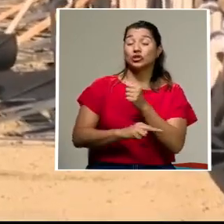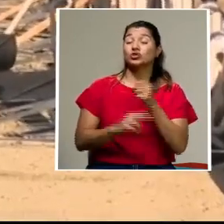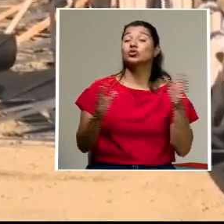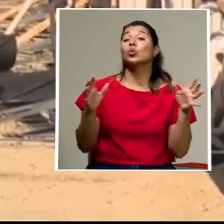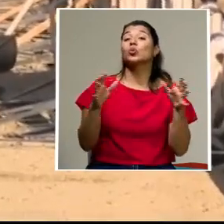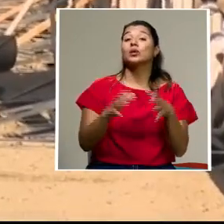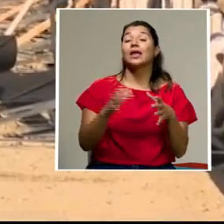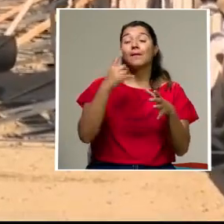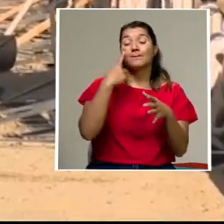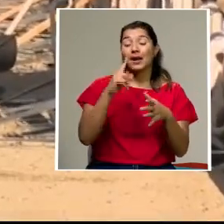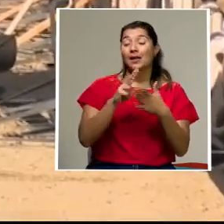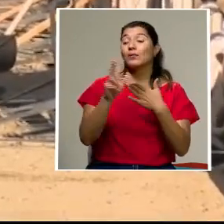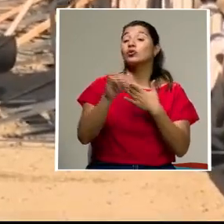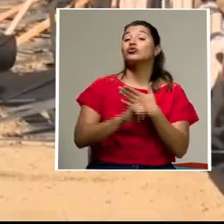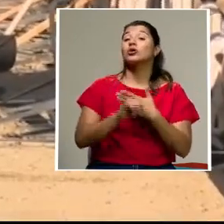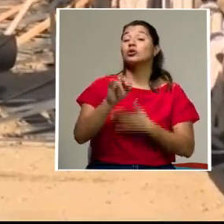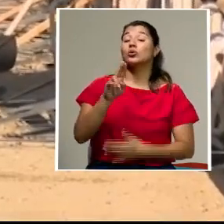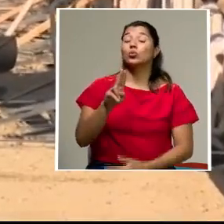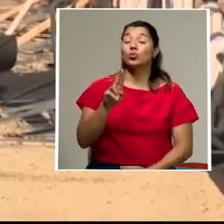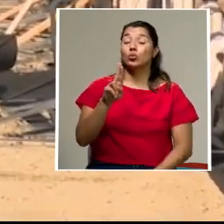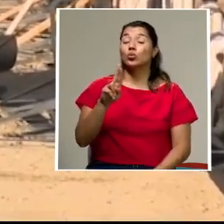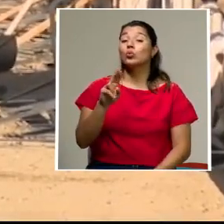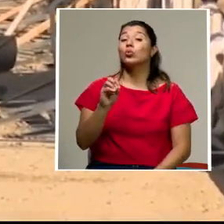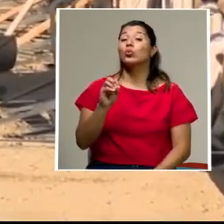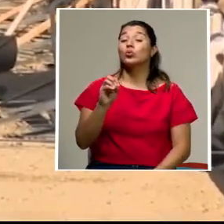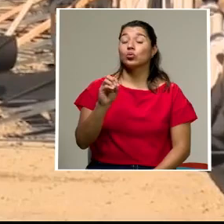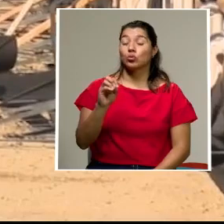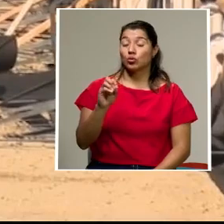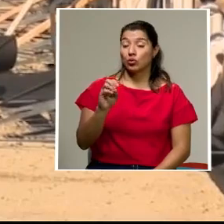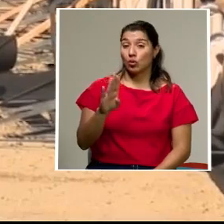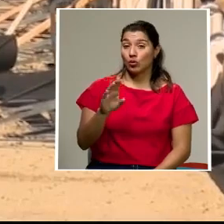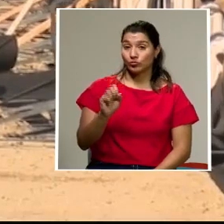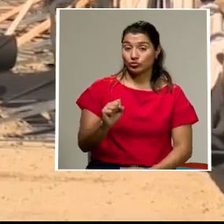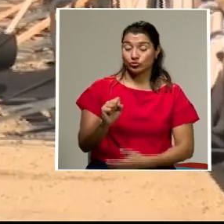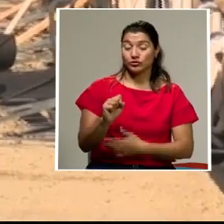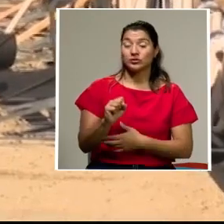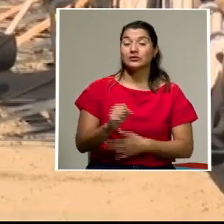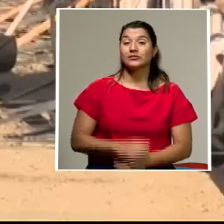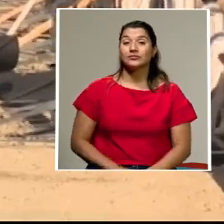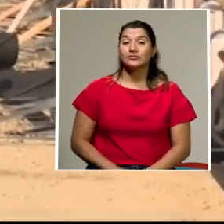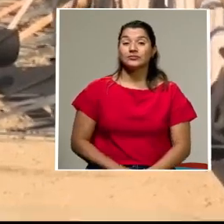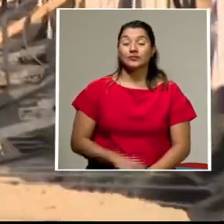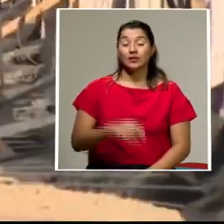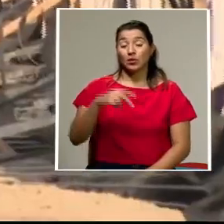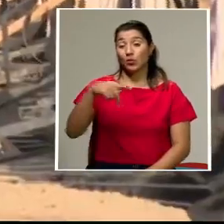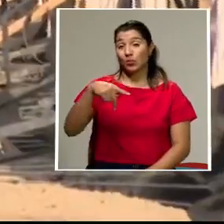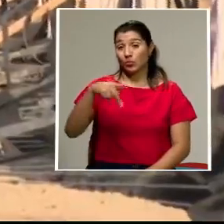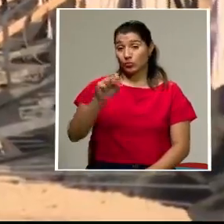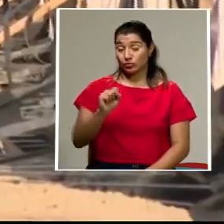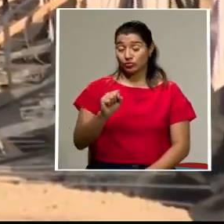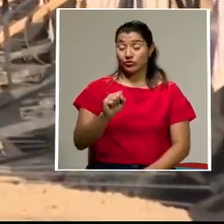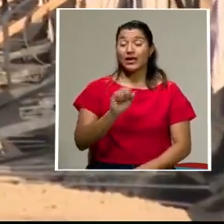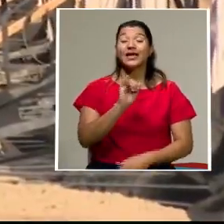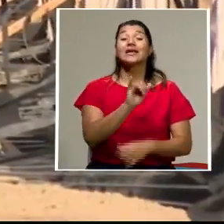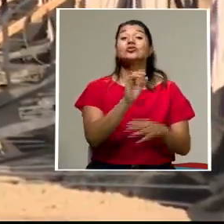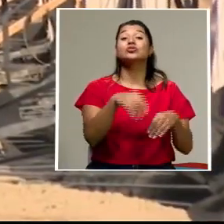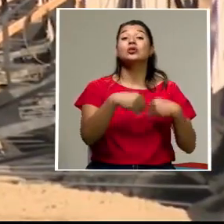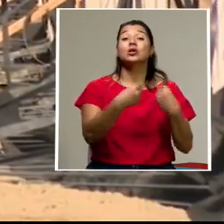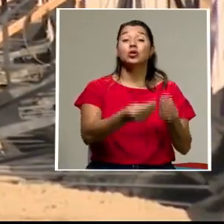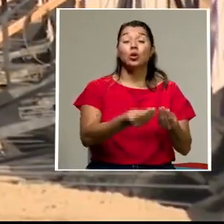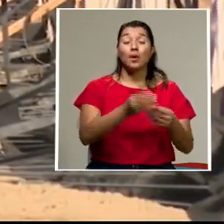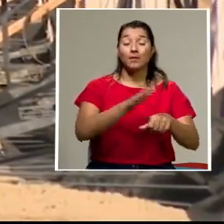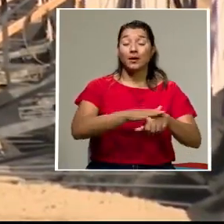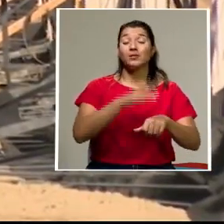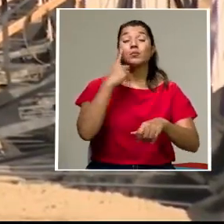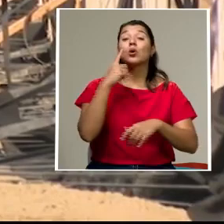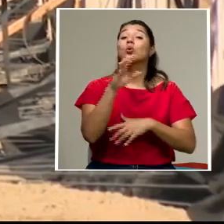que permite contar con supervisión de las obras que se realizan en esta zona. La autorización se otorgó por un plazo de 9 meses